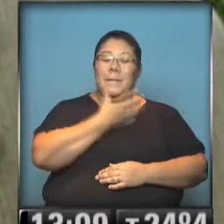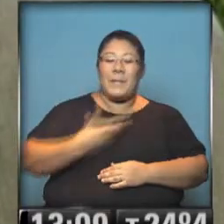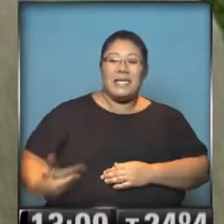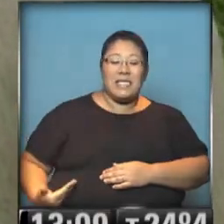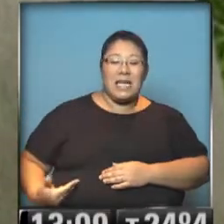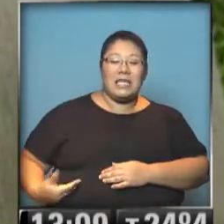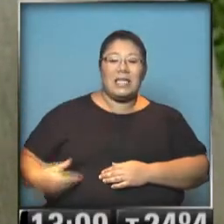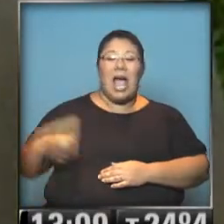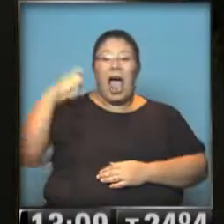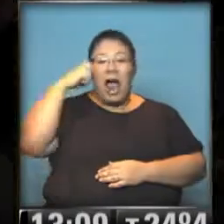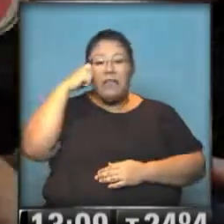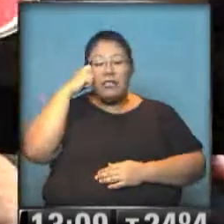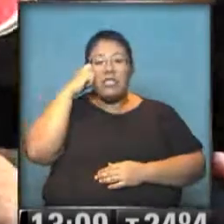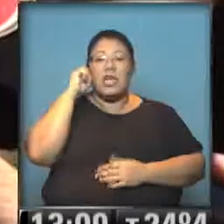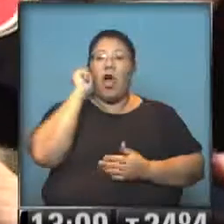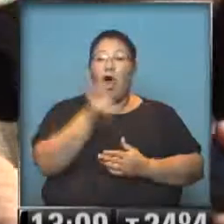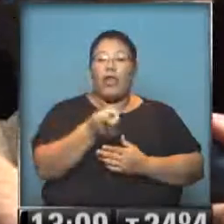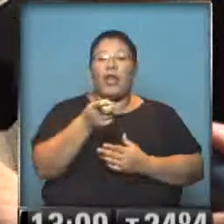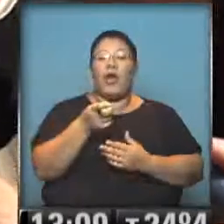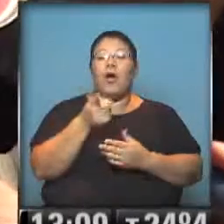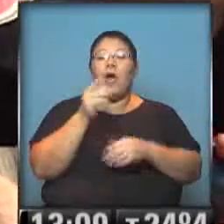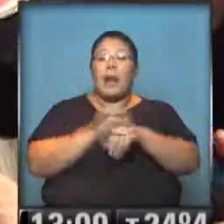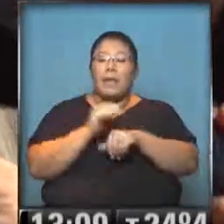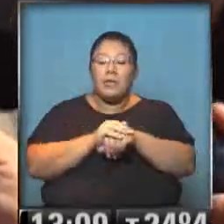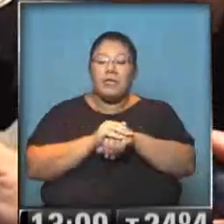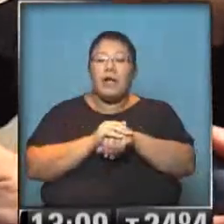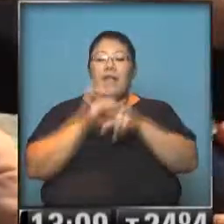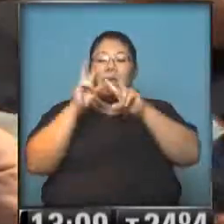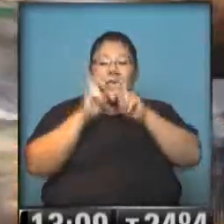de la última dictadura cívico-militar.